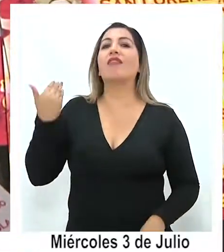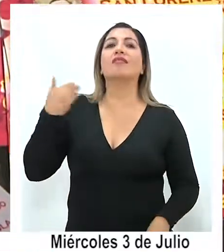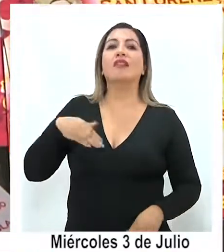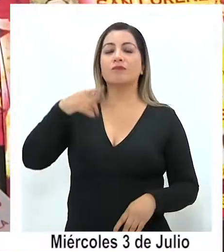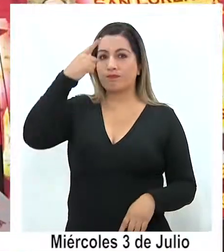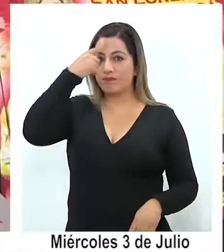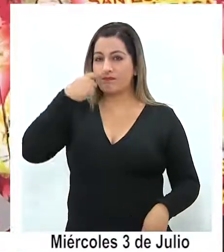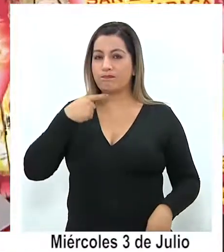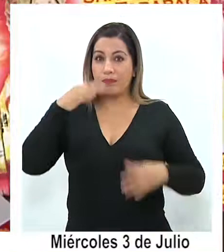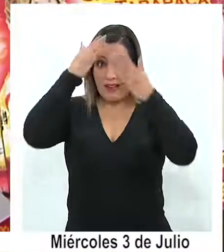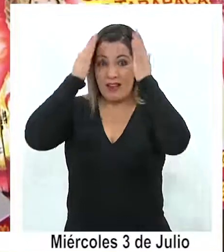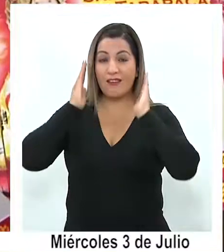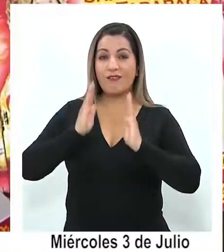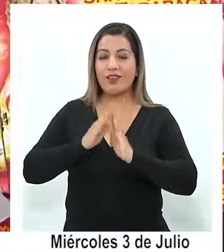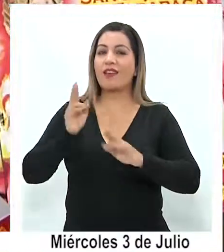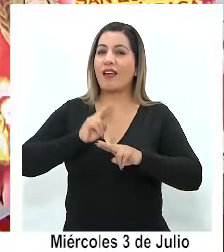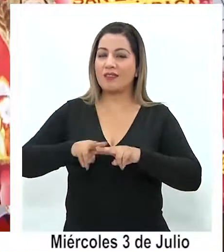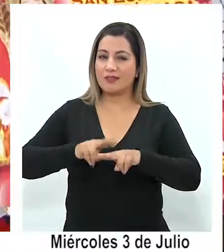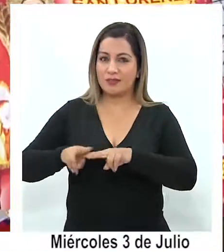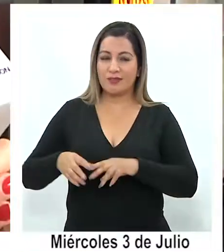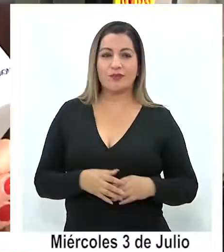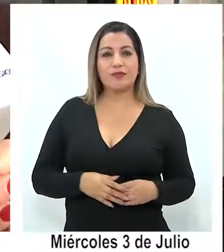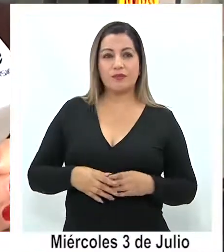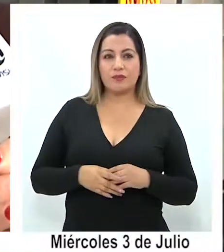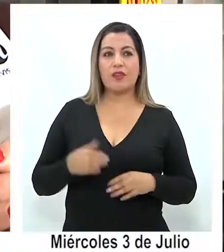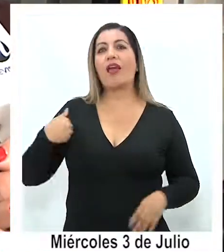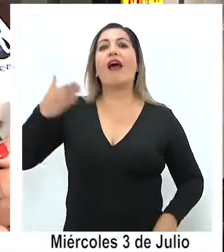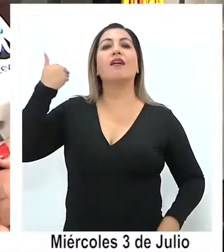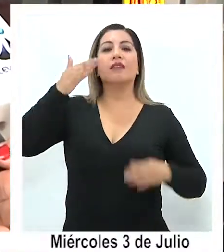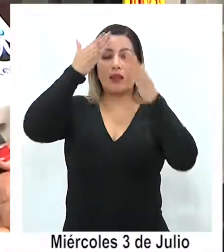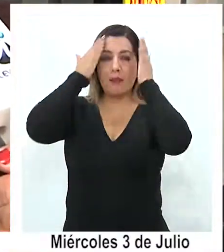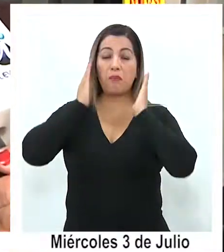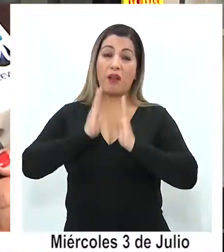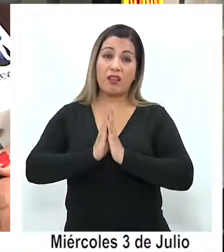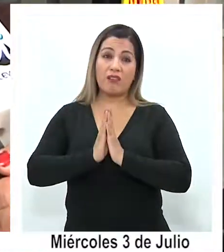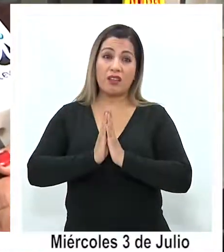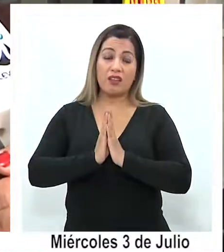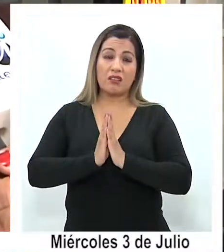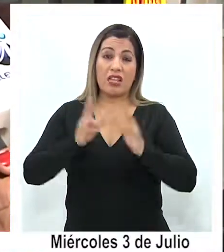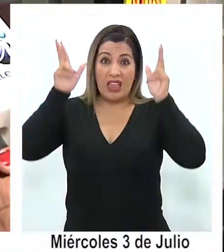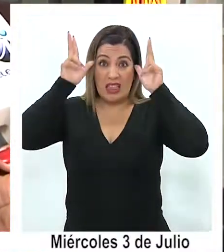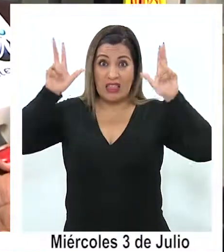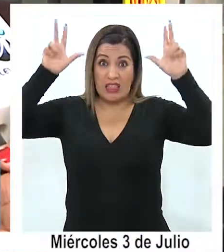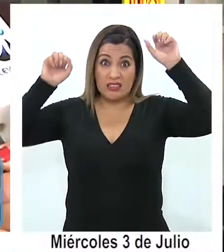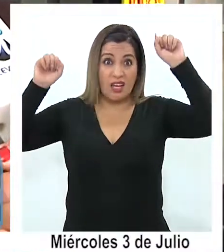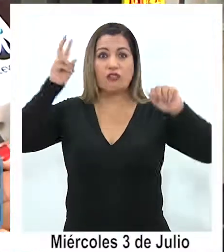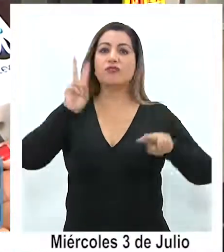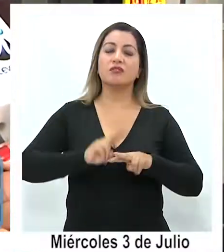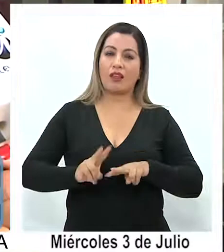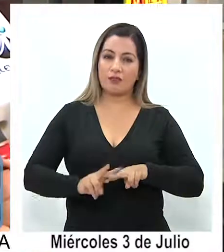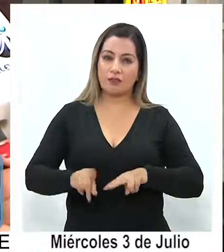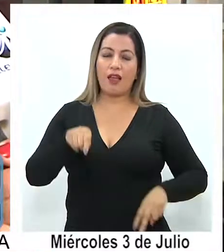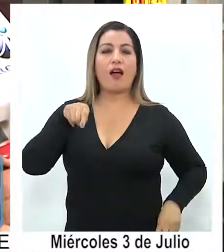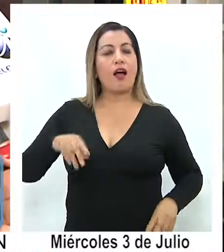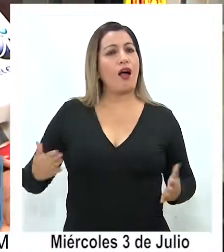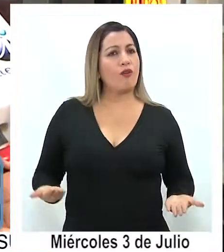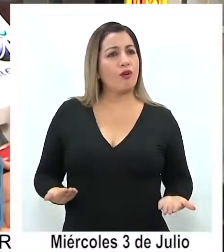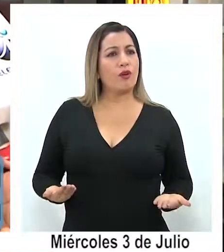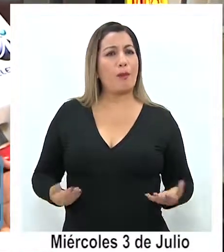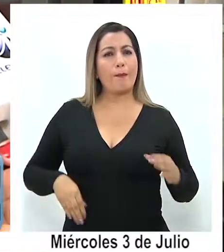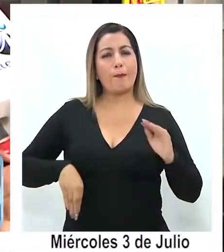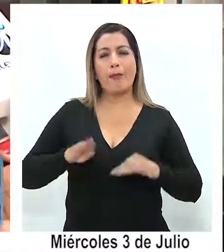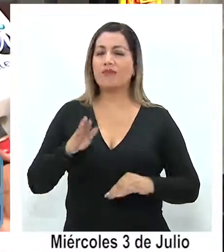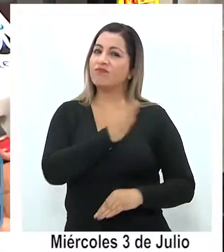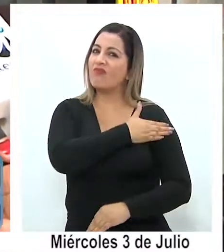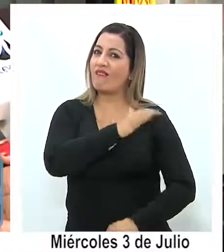recibidos por la Santa Patrona. Antes para la Virgen de la Tirana no se hacía tanto, ahora hay mucho más